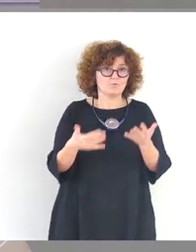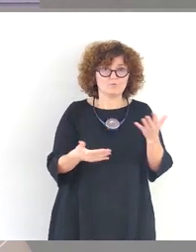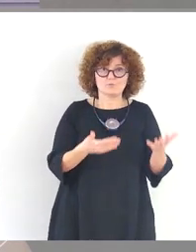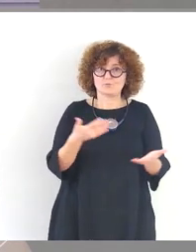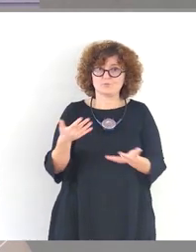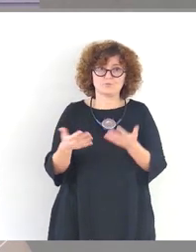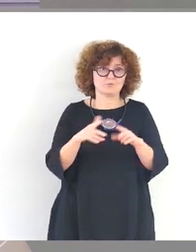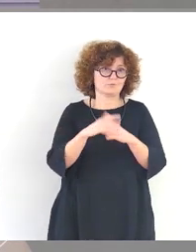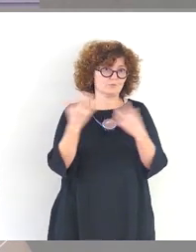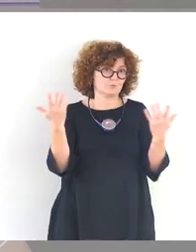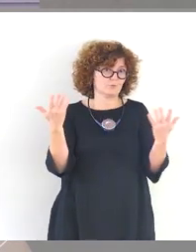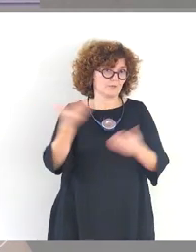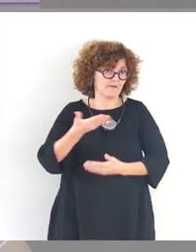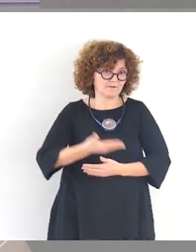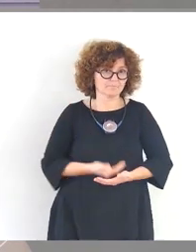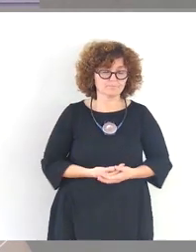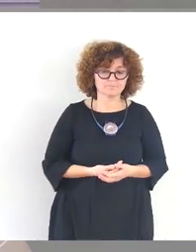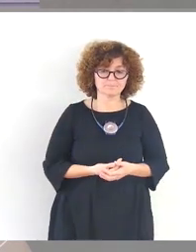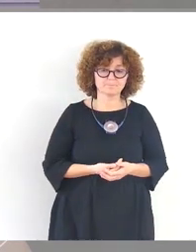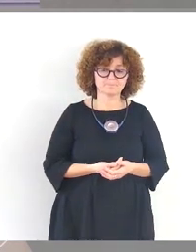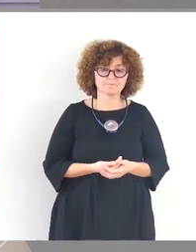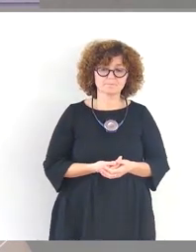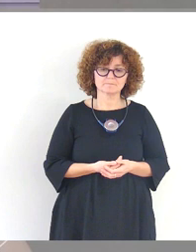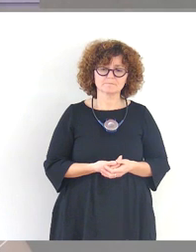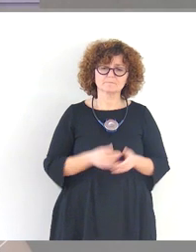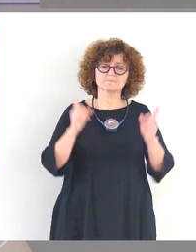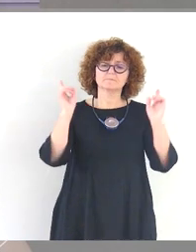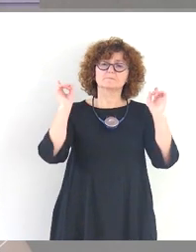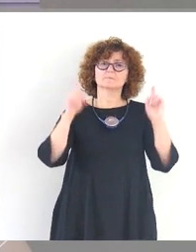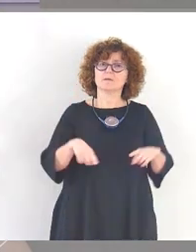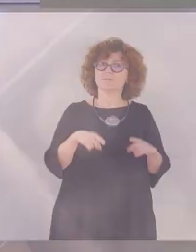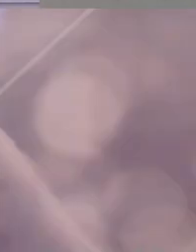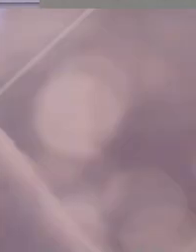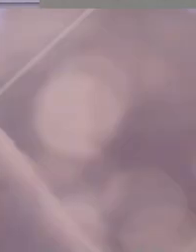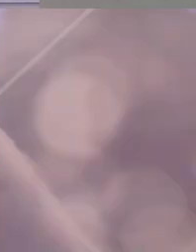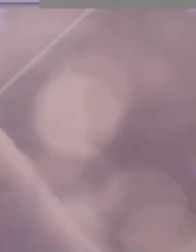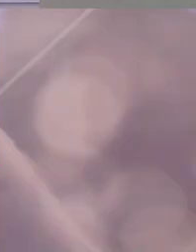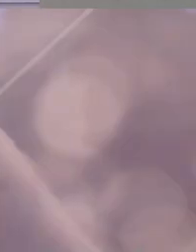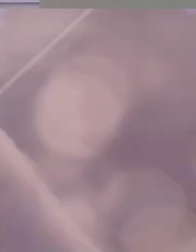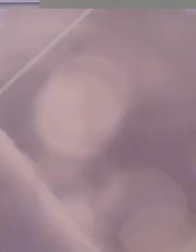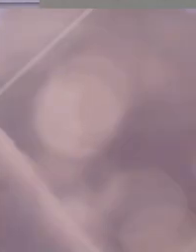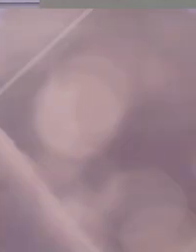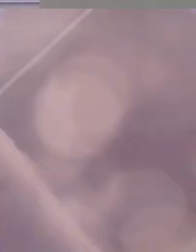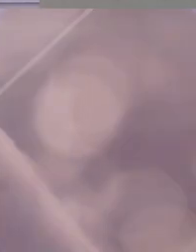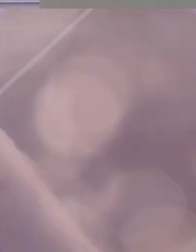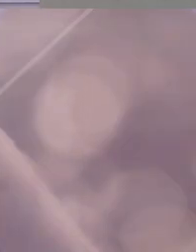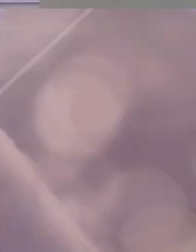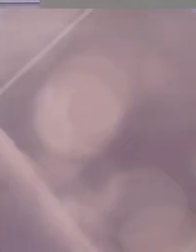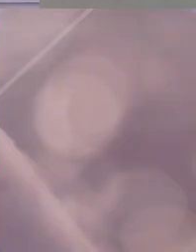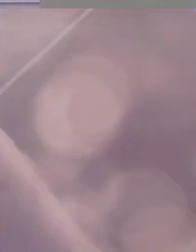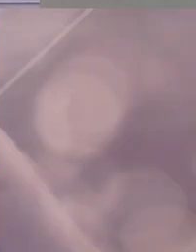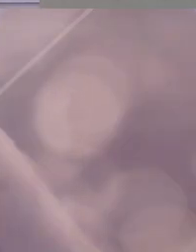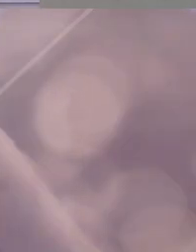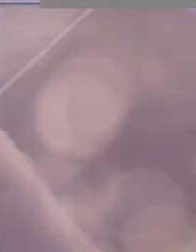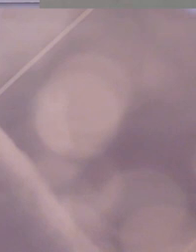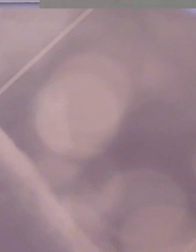seria y yo noto que empezamos a acostumbrarnos a las en los países desarrollados empezamos a